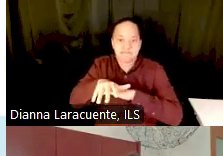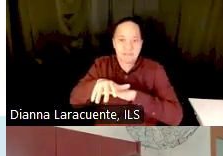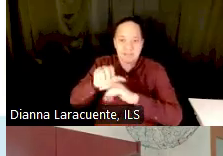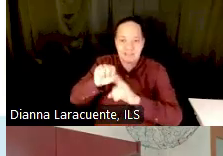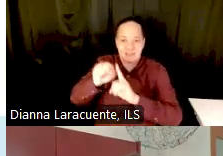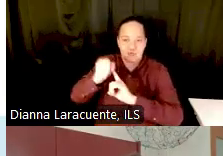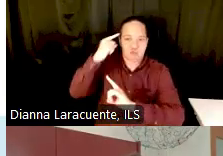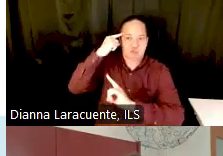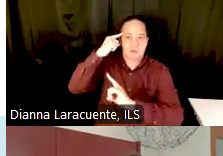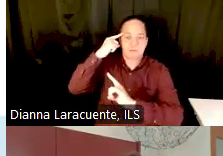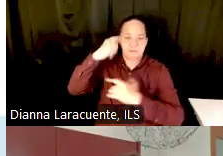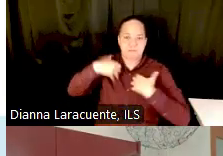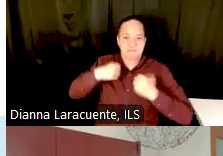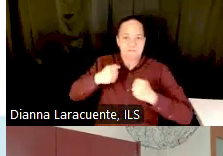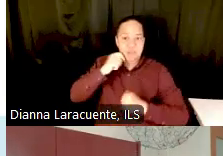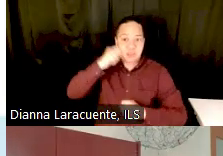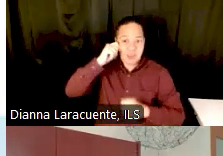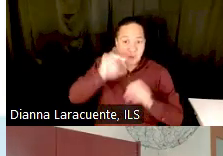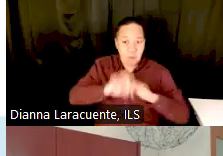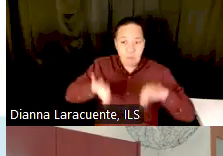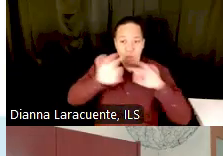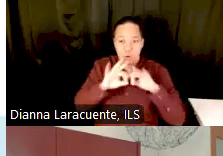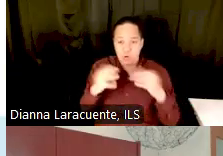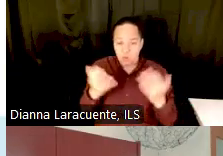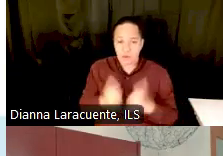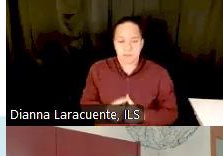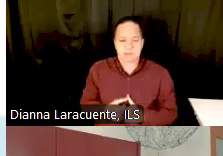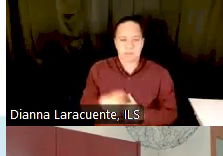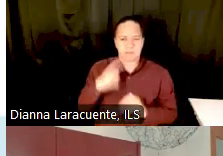de la salud del adolescente. Es importante tener en